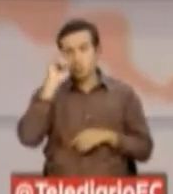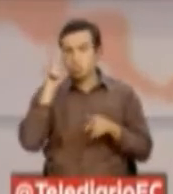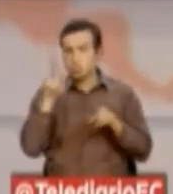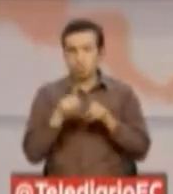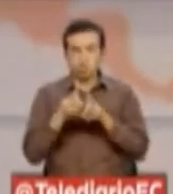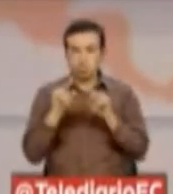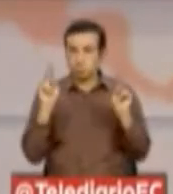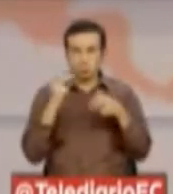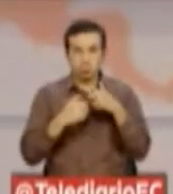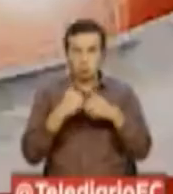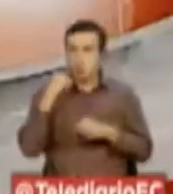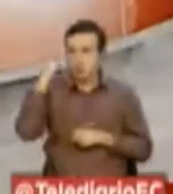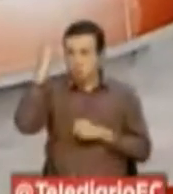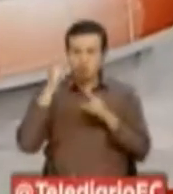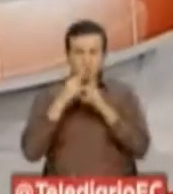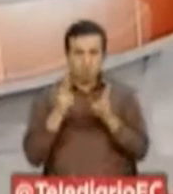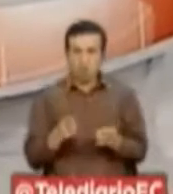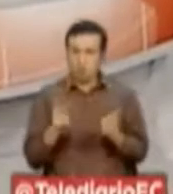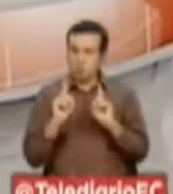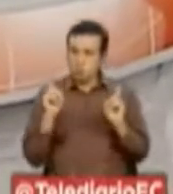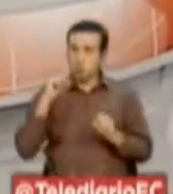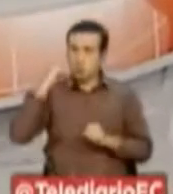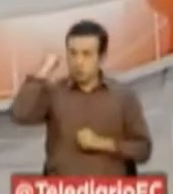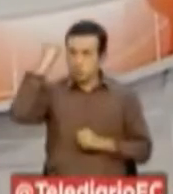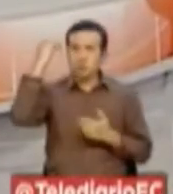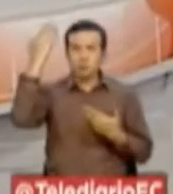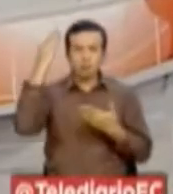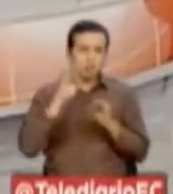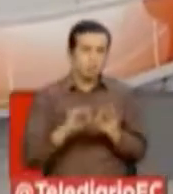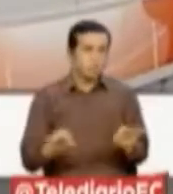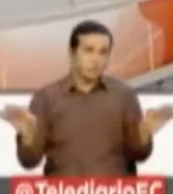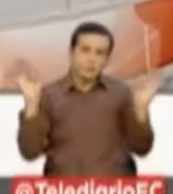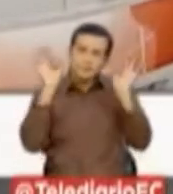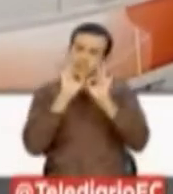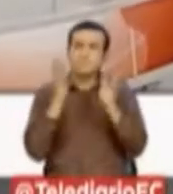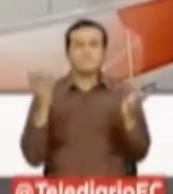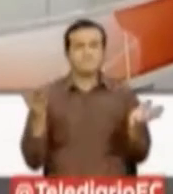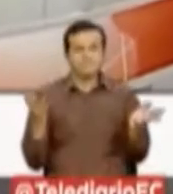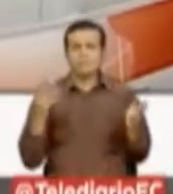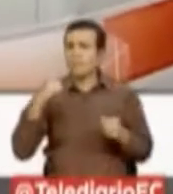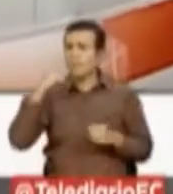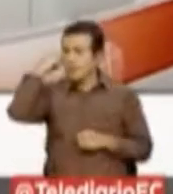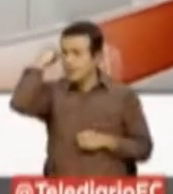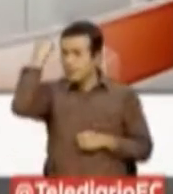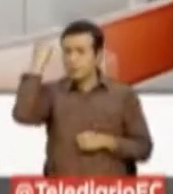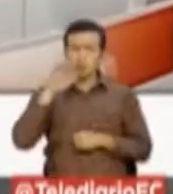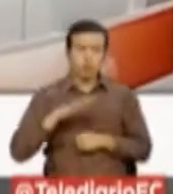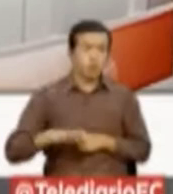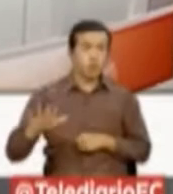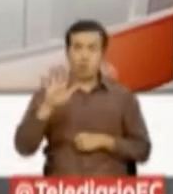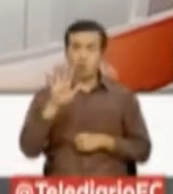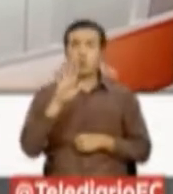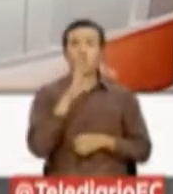trata de un problema de derechos humanos pero sí de derechos políticos fundamentales es decir del derecho que tiene un pueblo a